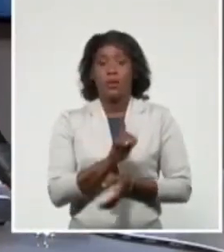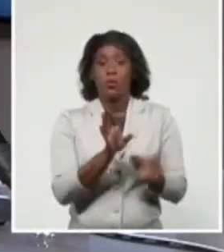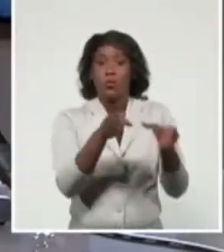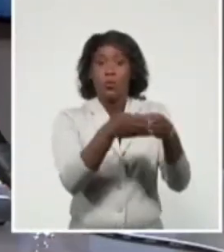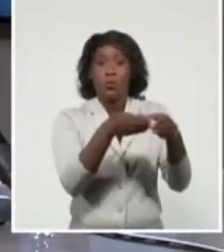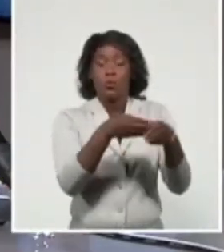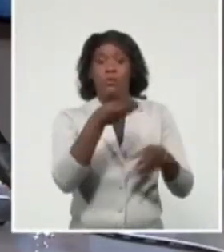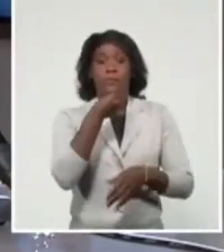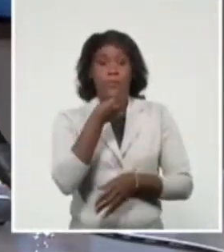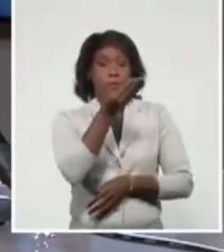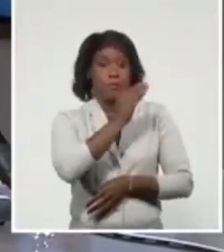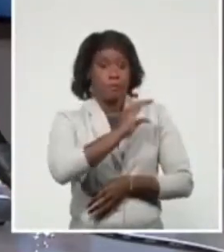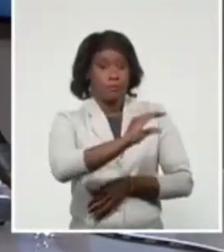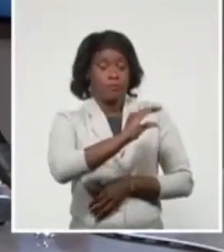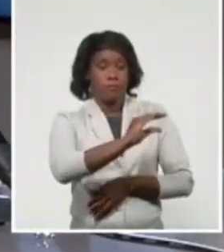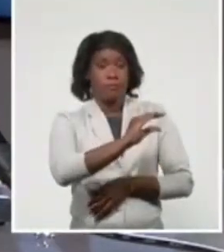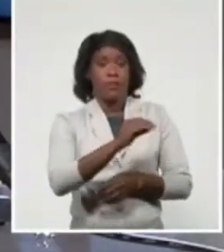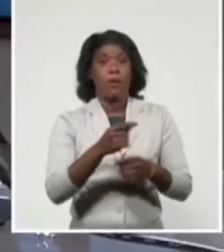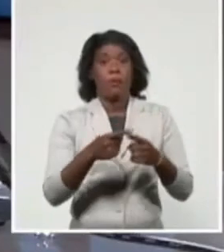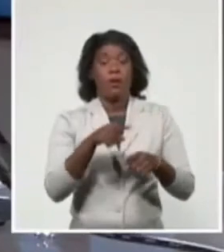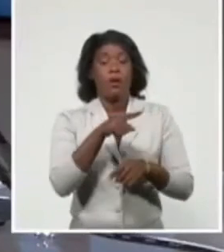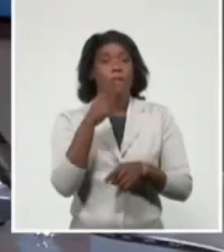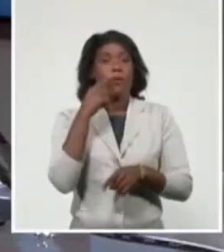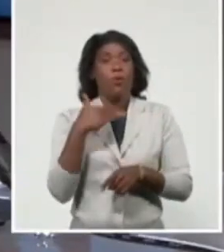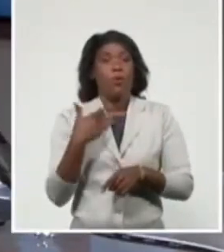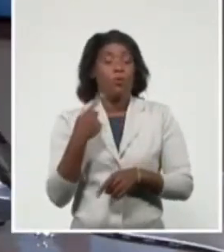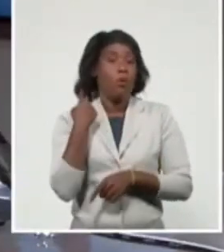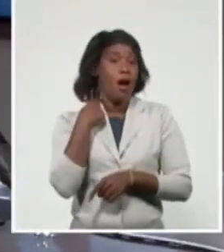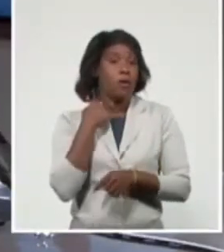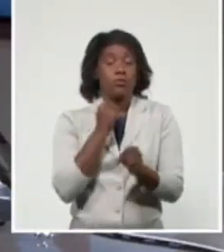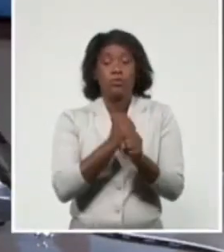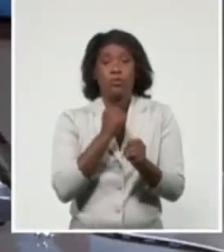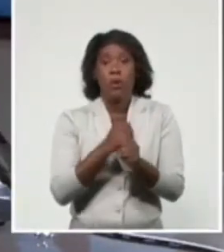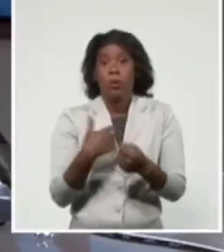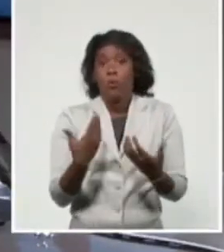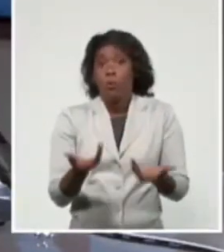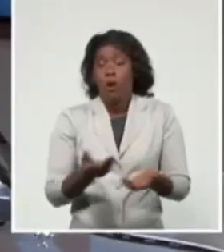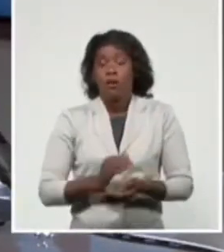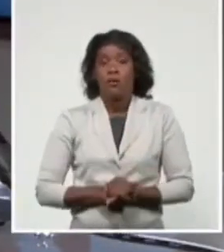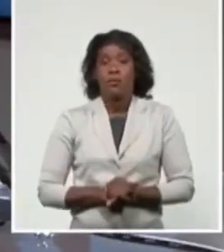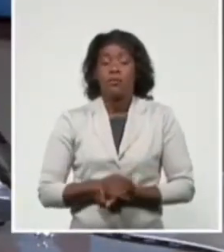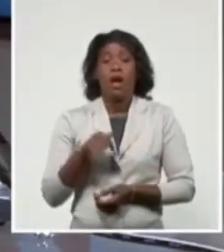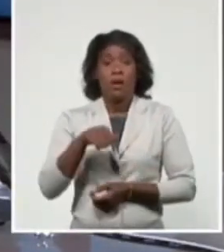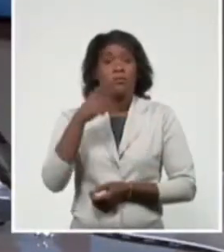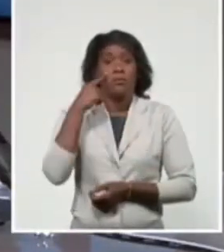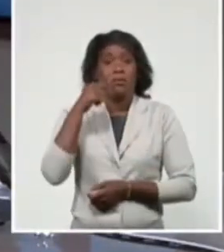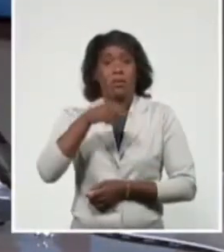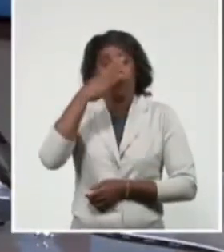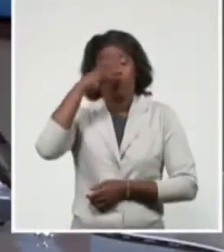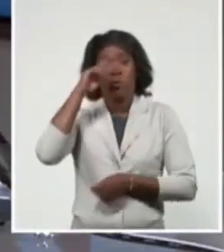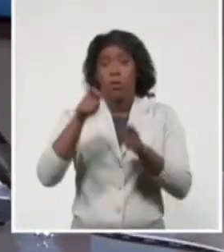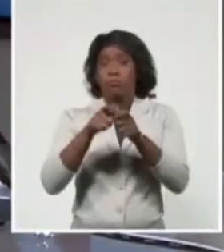el proceso de envejecimiento poblacional que tiene la, el país. La población cubana, supera el 20%.